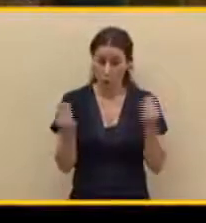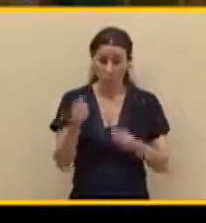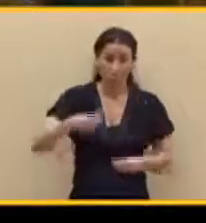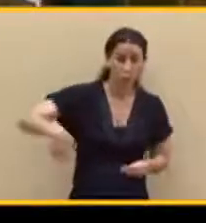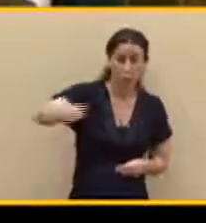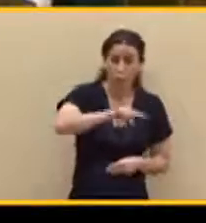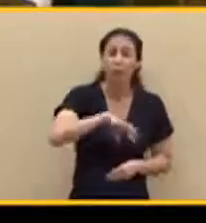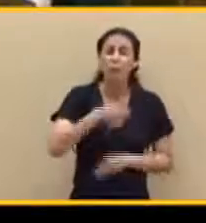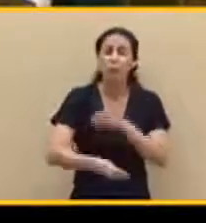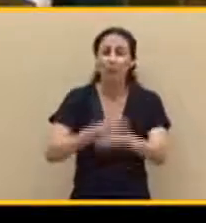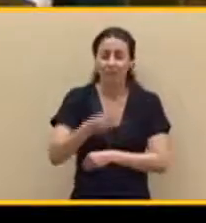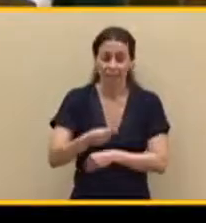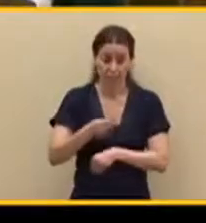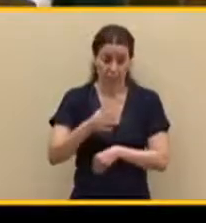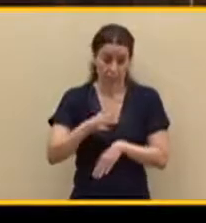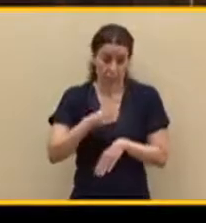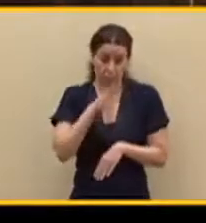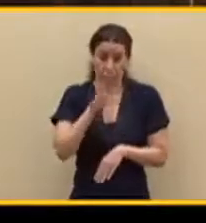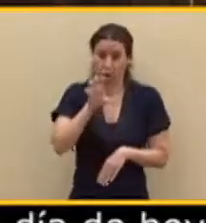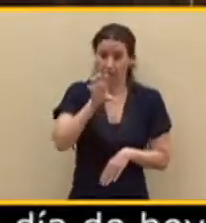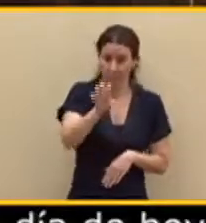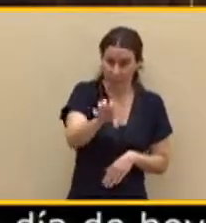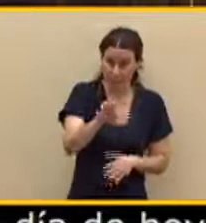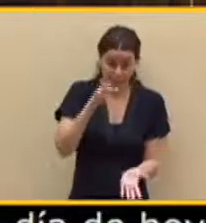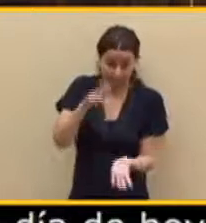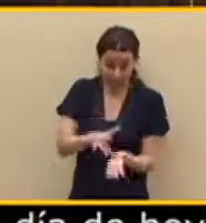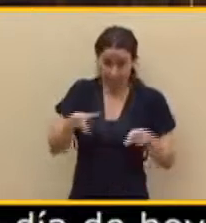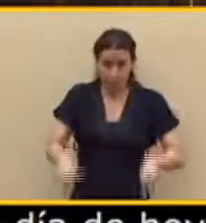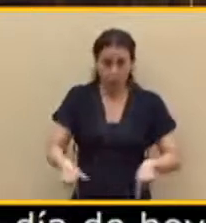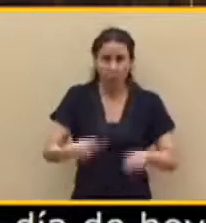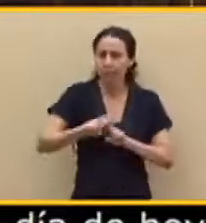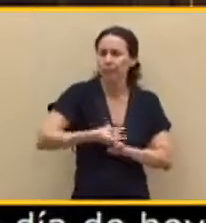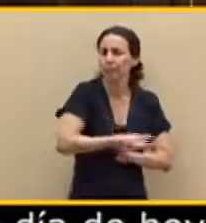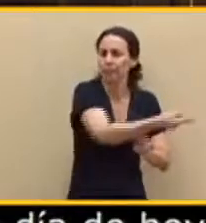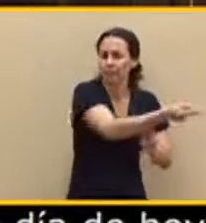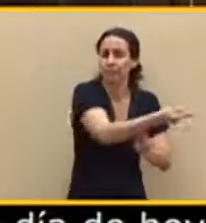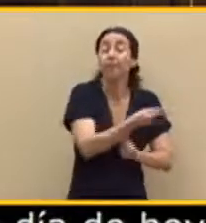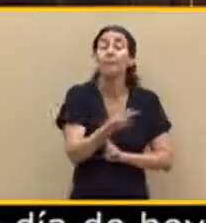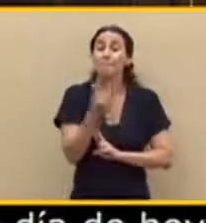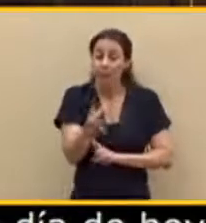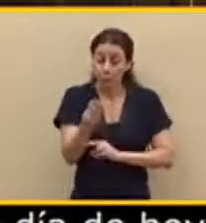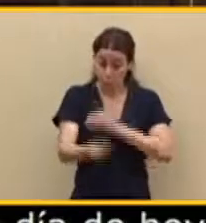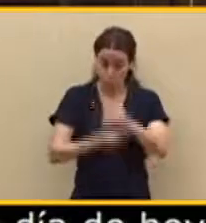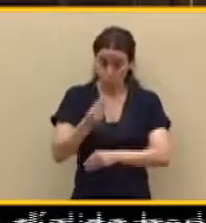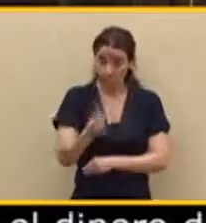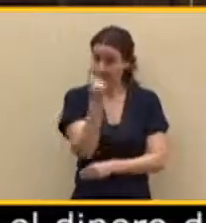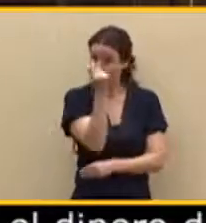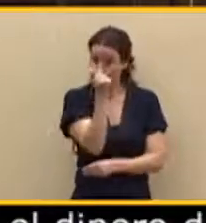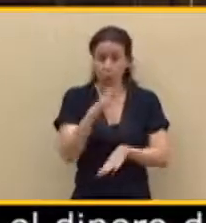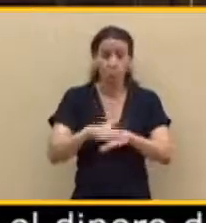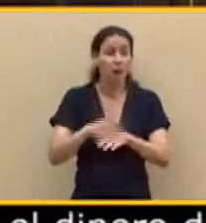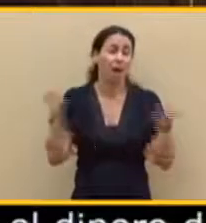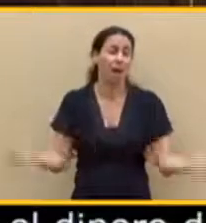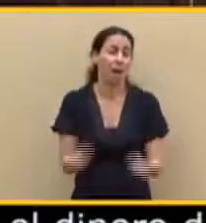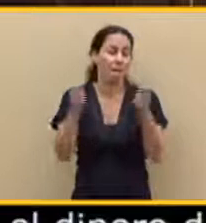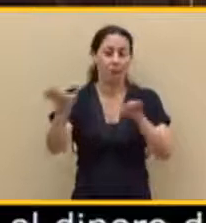por España a día de hoy, además de marcharse y dejar paso, es utilizar el dinero de sus próximas campañas electorales para